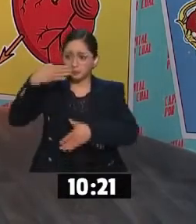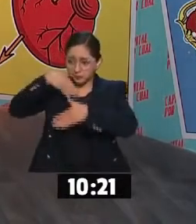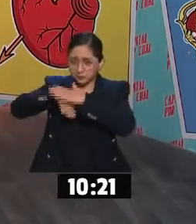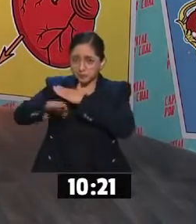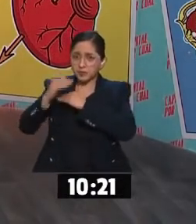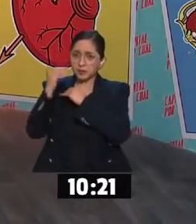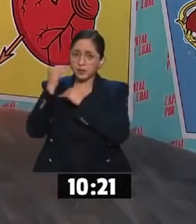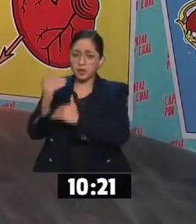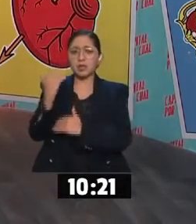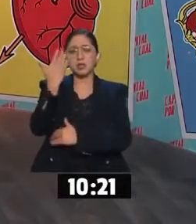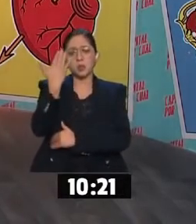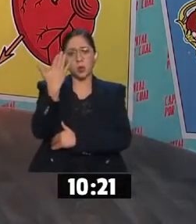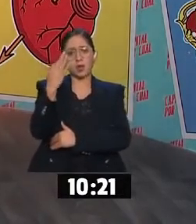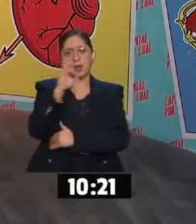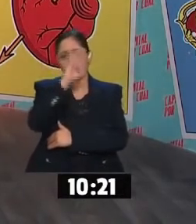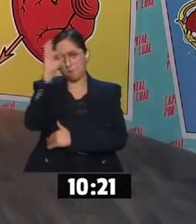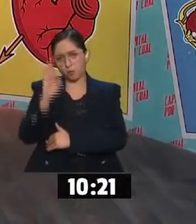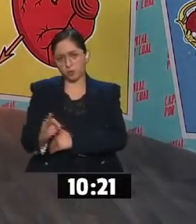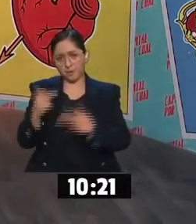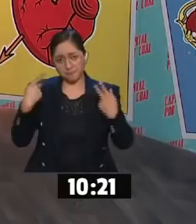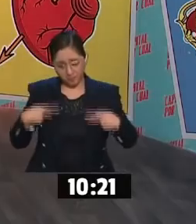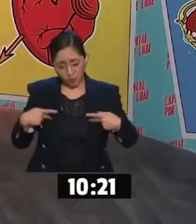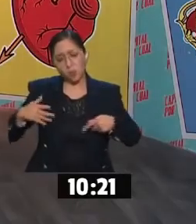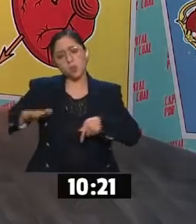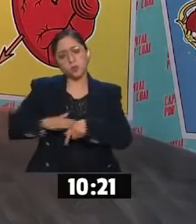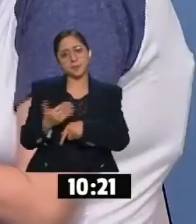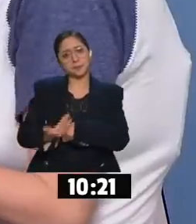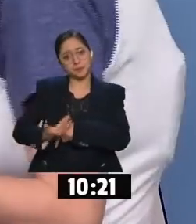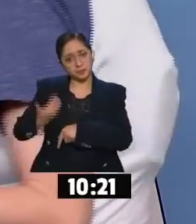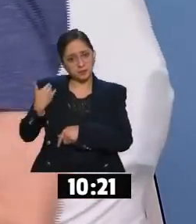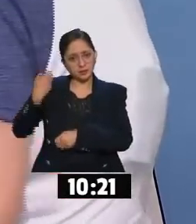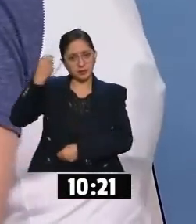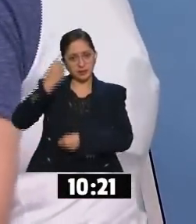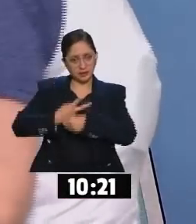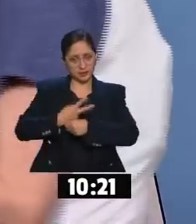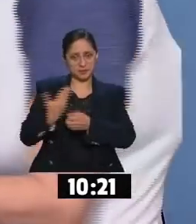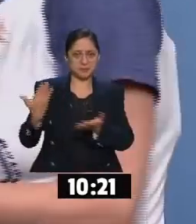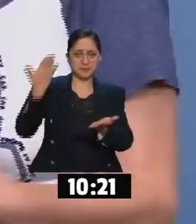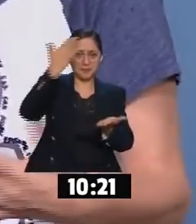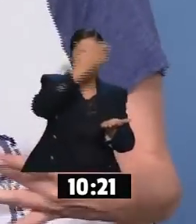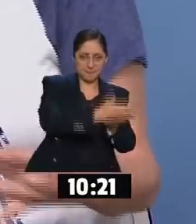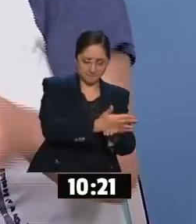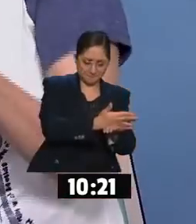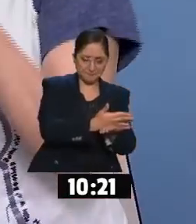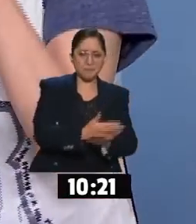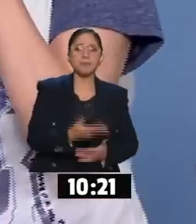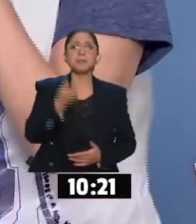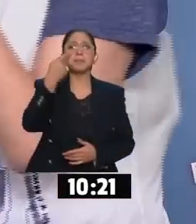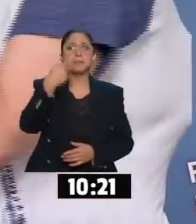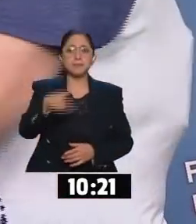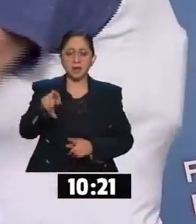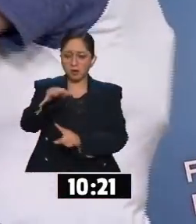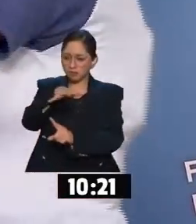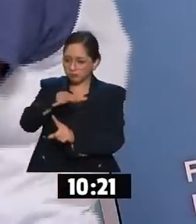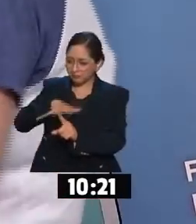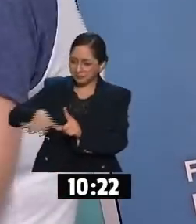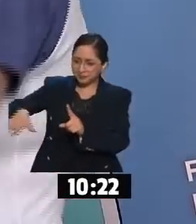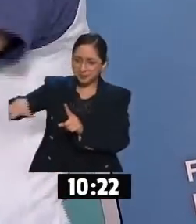sea Exactamente. que sí hay que llegar a tiempito y todo. Y luego allí ahora, alrededor, hay una bola